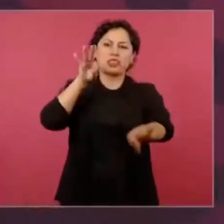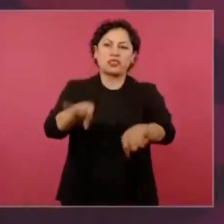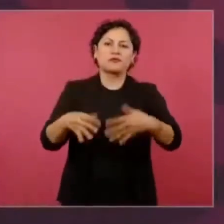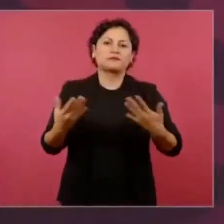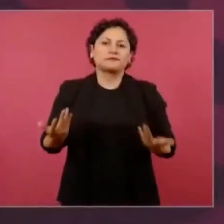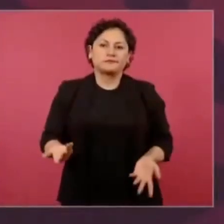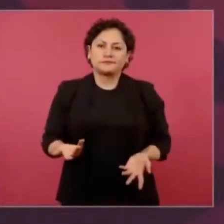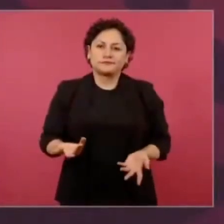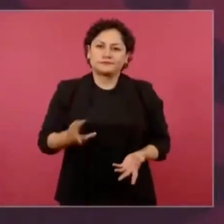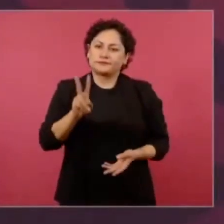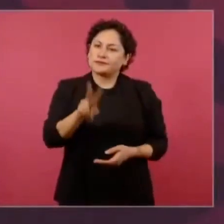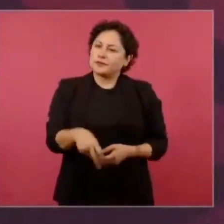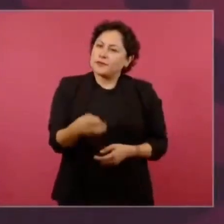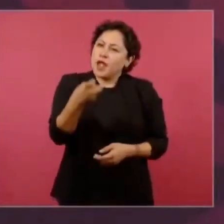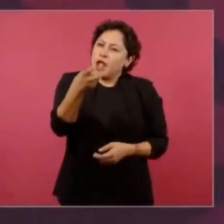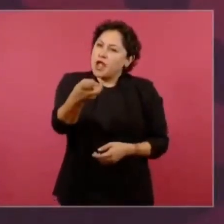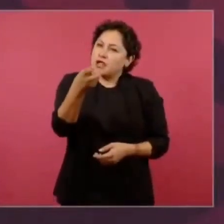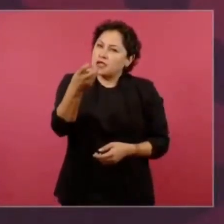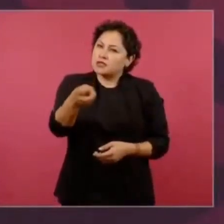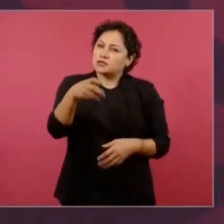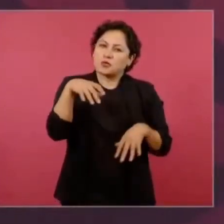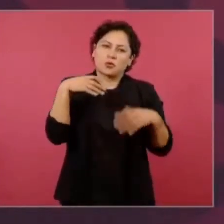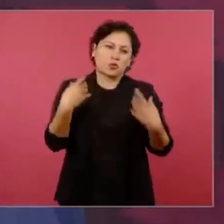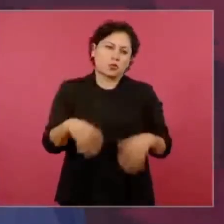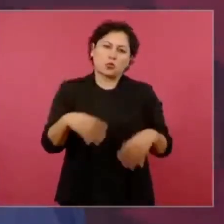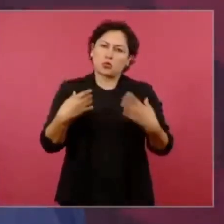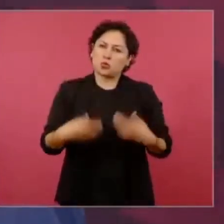Es miseria humana.